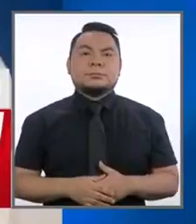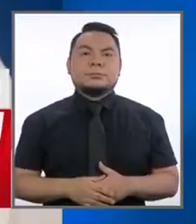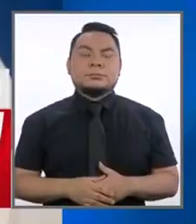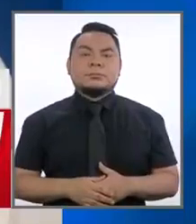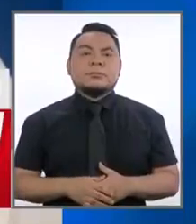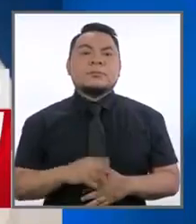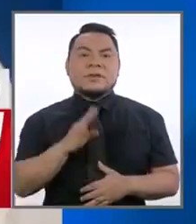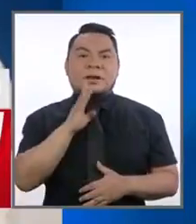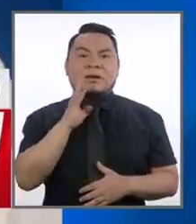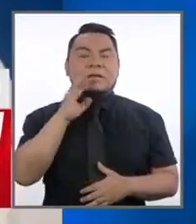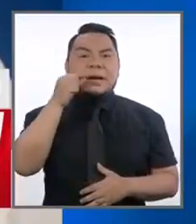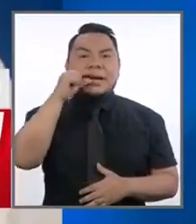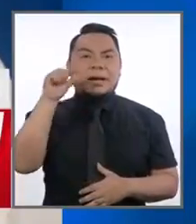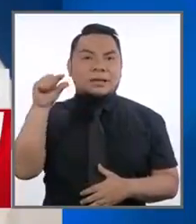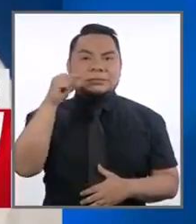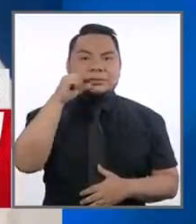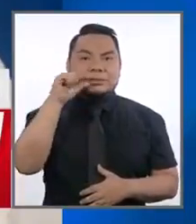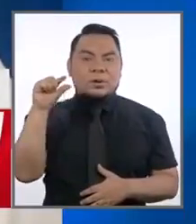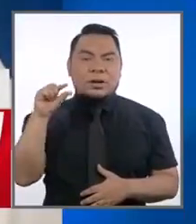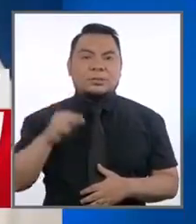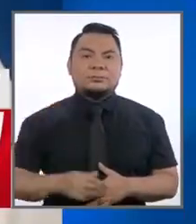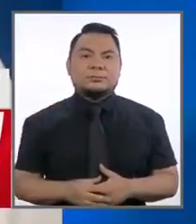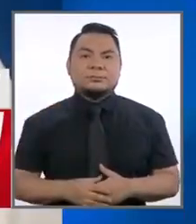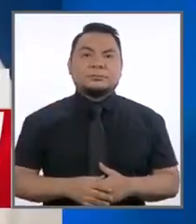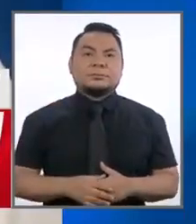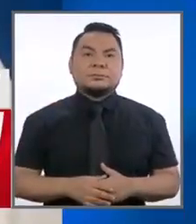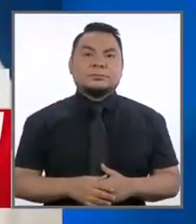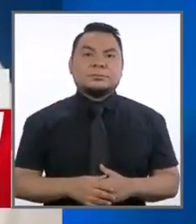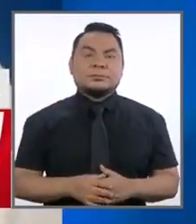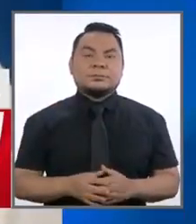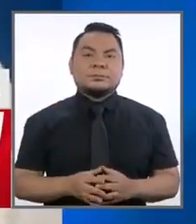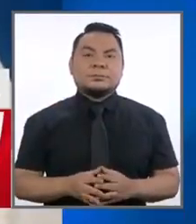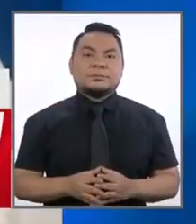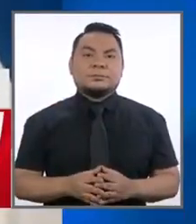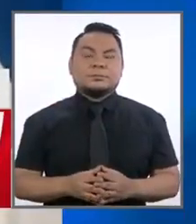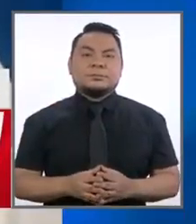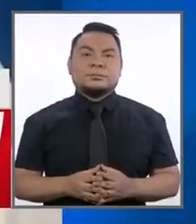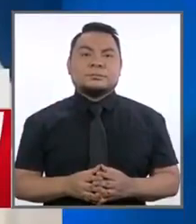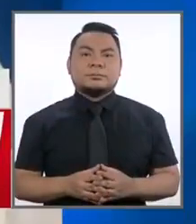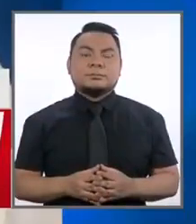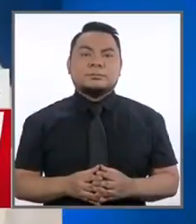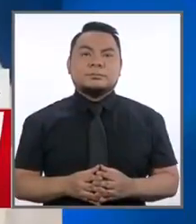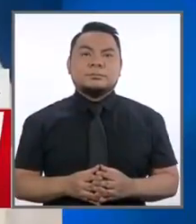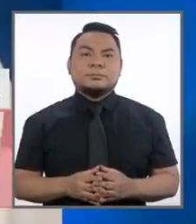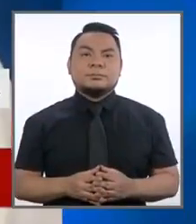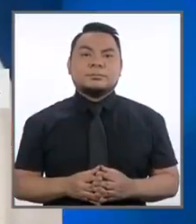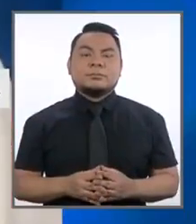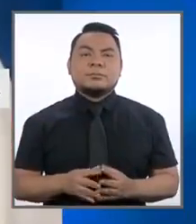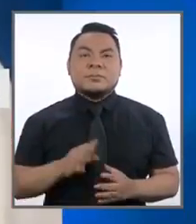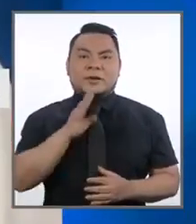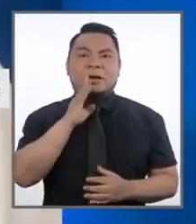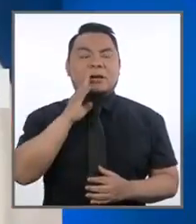Kallpasapam Kanchik, Manam Maulasunchu, Ni Maipas, Kay Piruninchik,